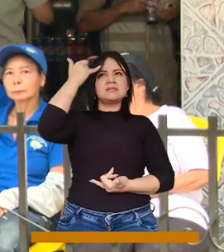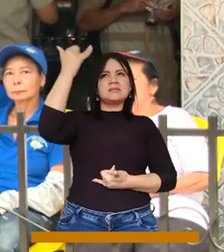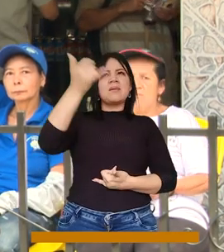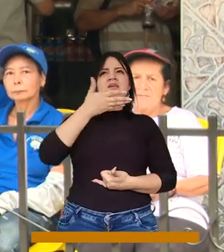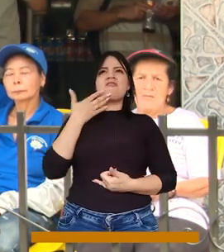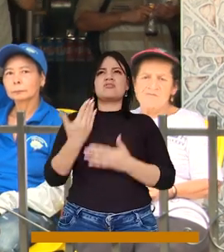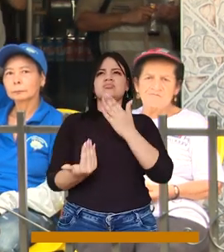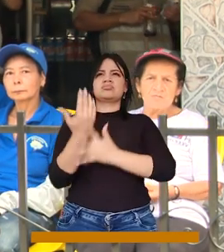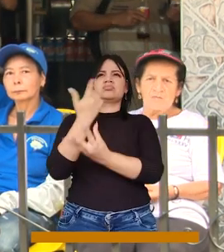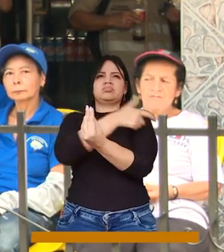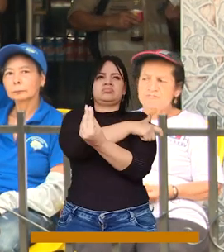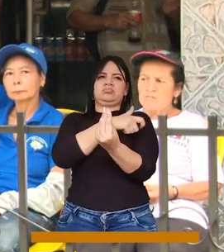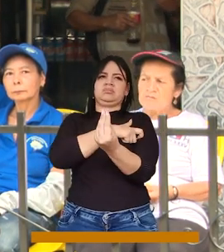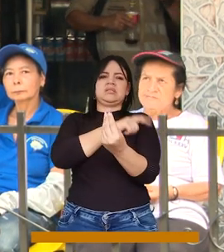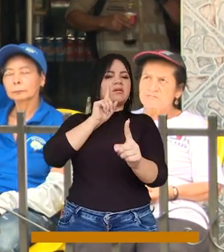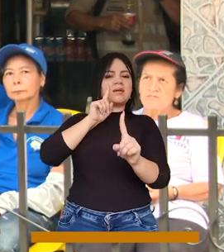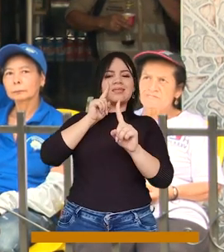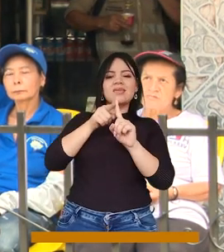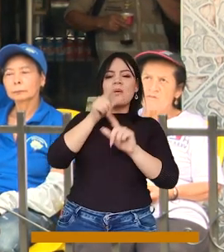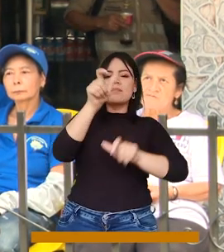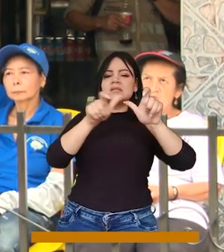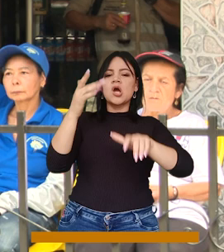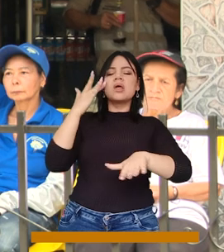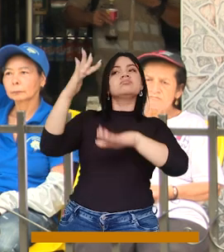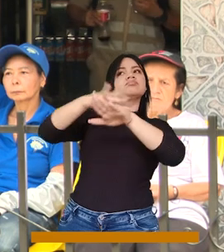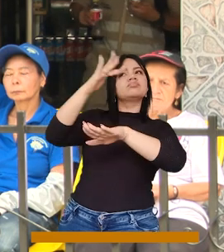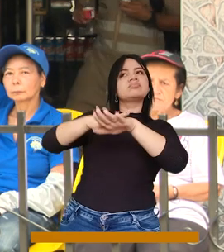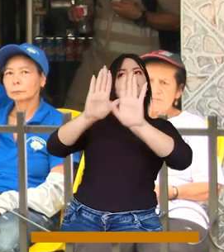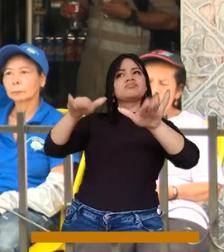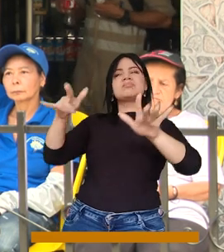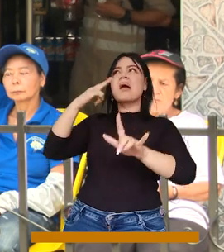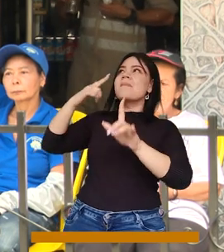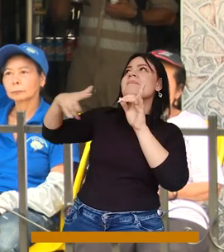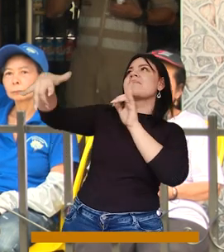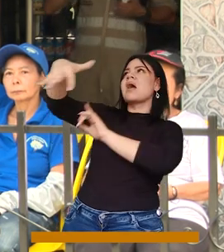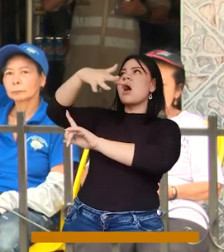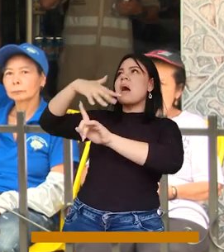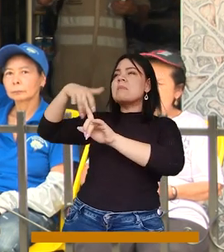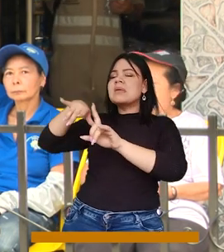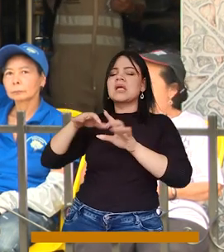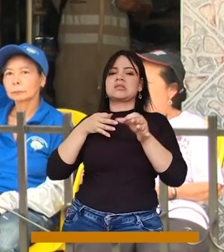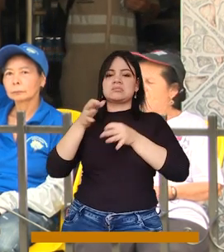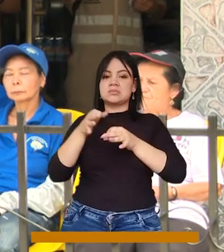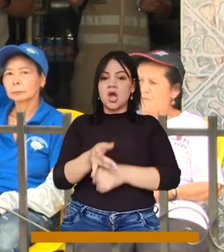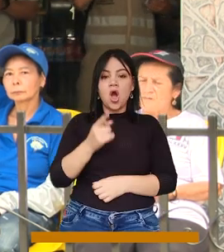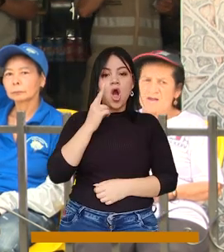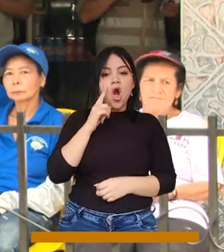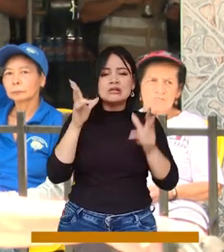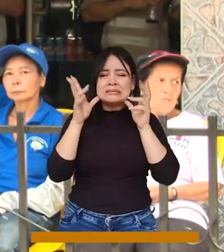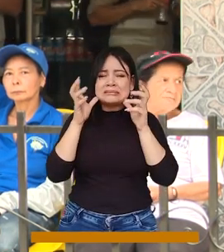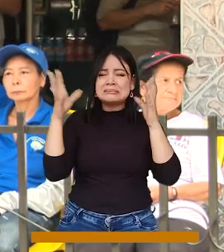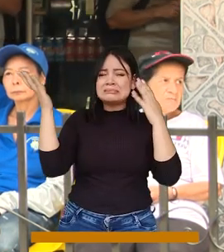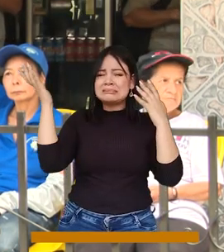comité, para sensibilizarlos en cuanto al medio ambiente, en cuanto al